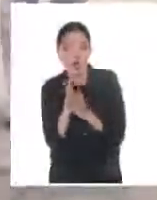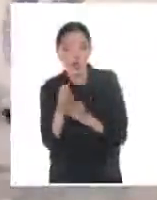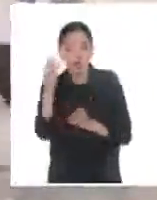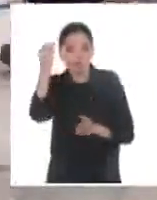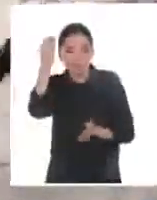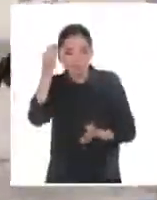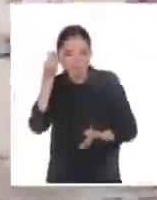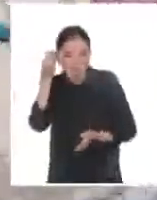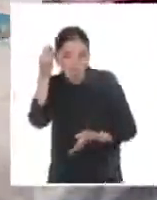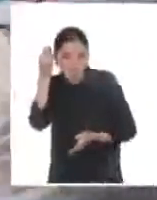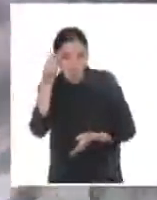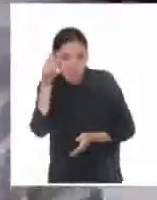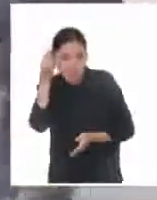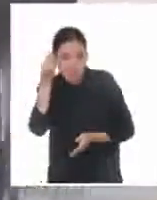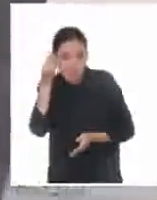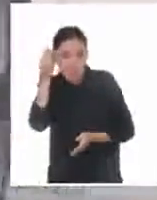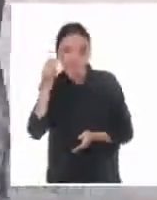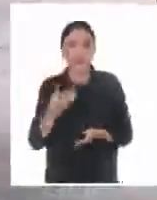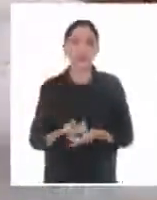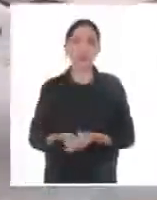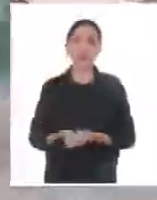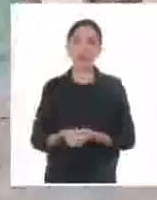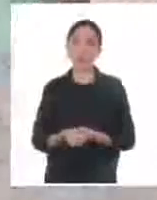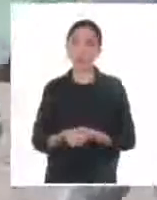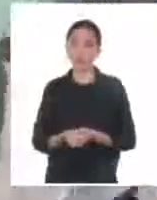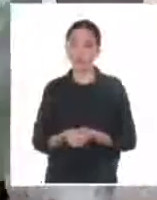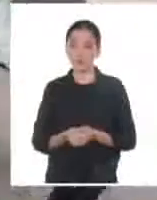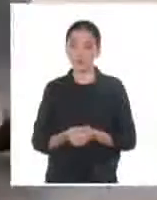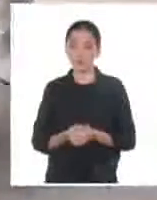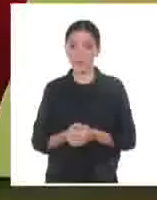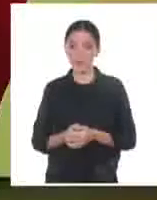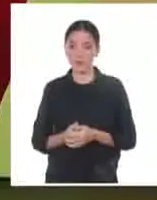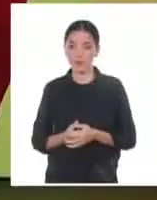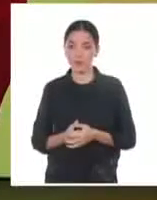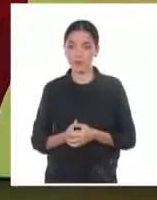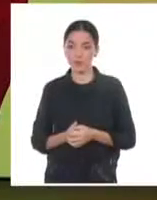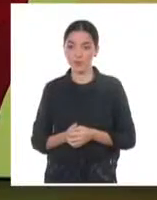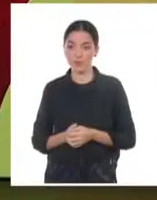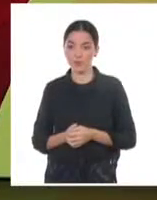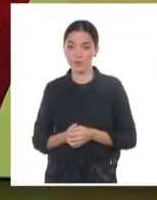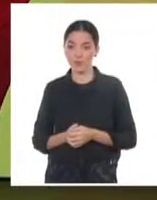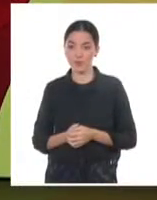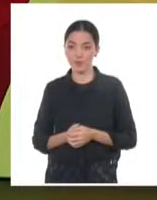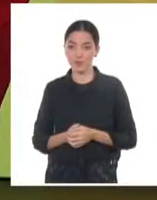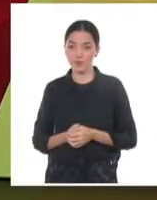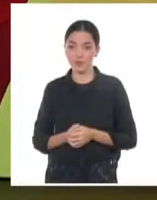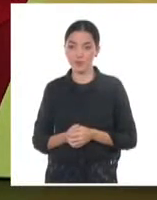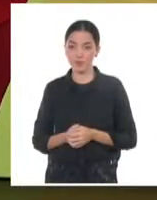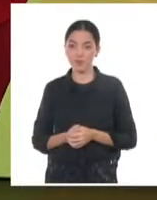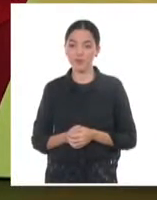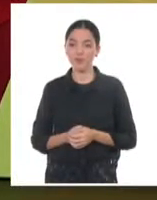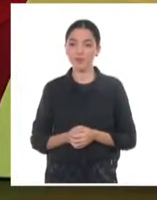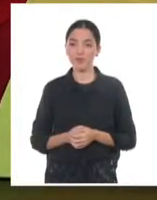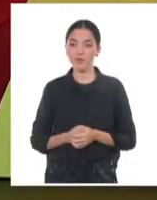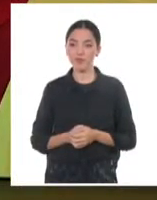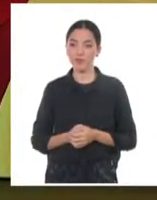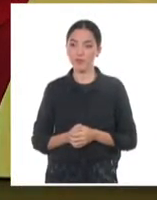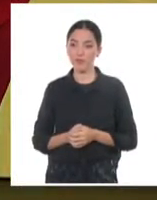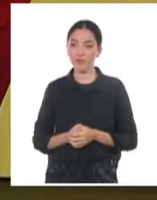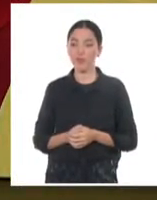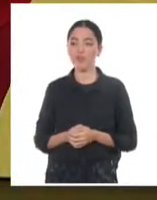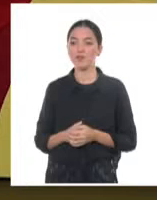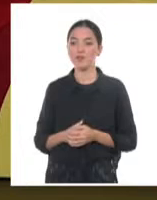y Karina Sotomayor, Canal Cubano de Noticias. El Teatro Tomás Terry de